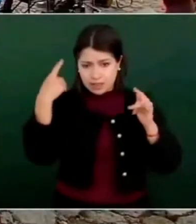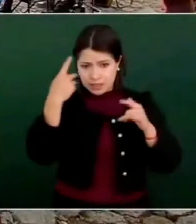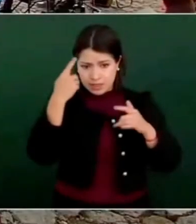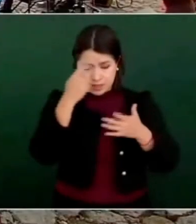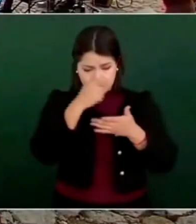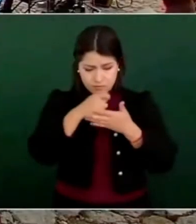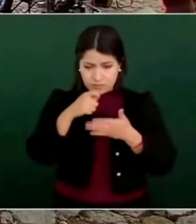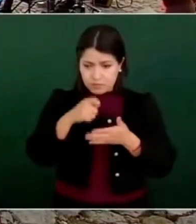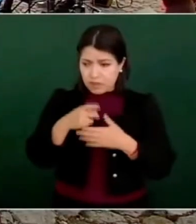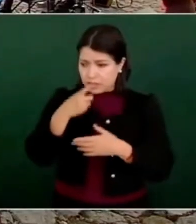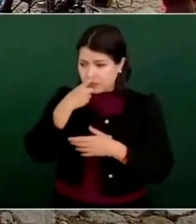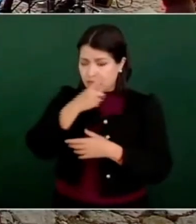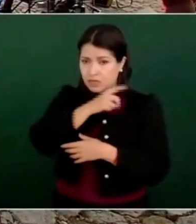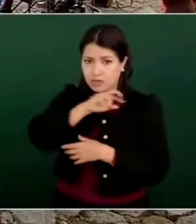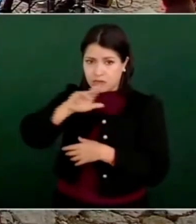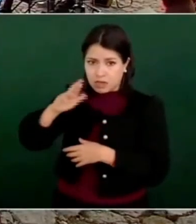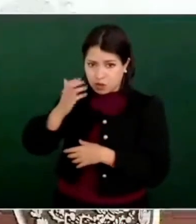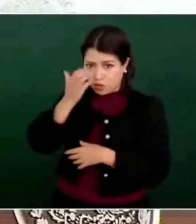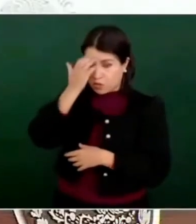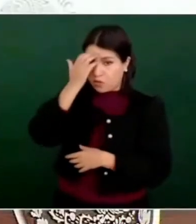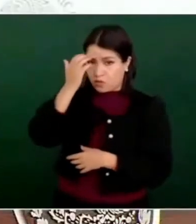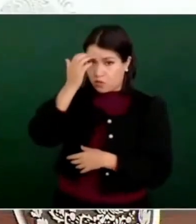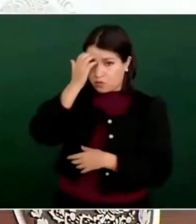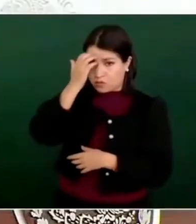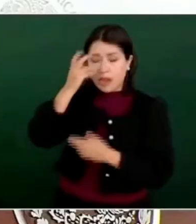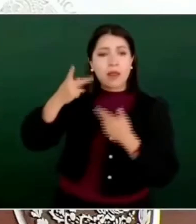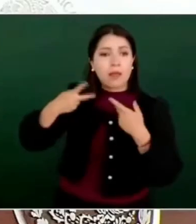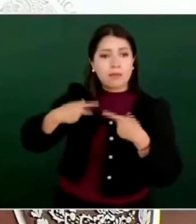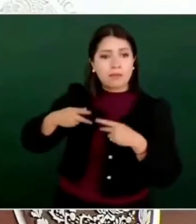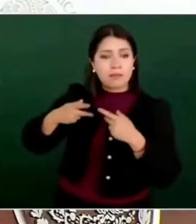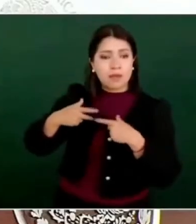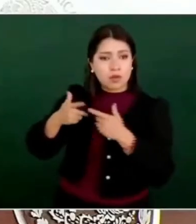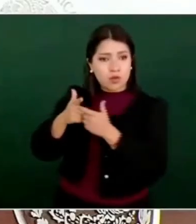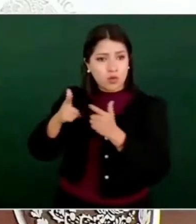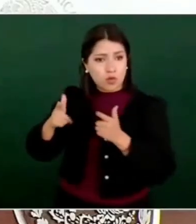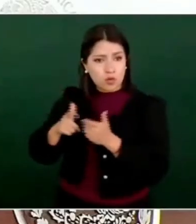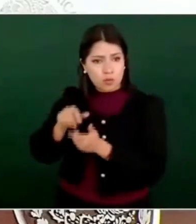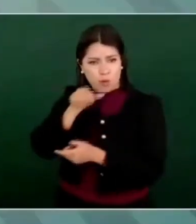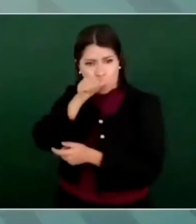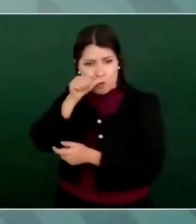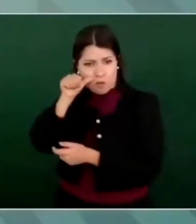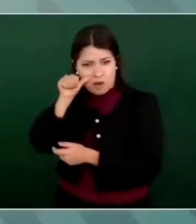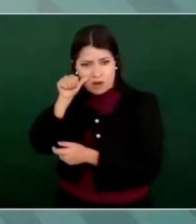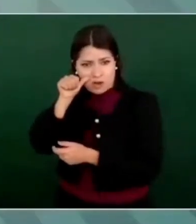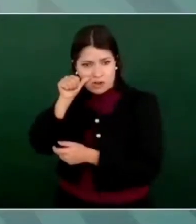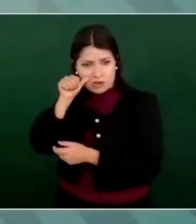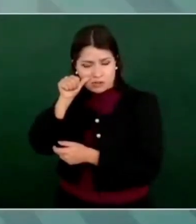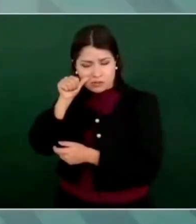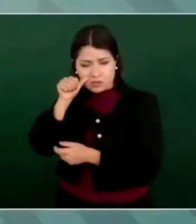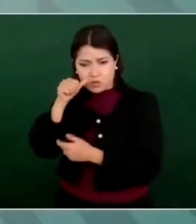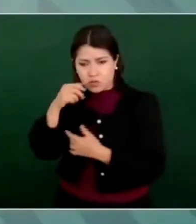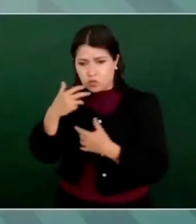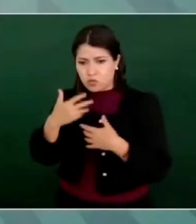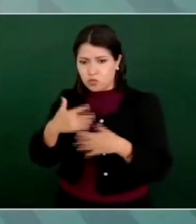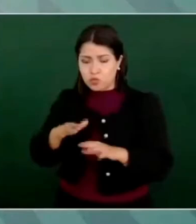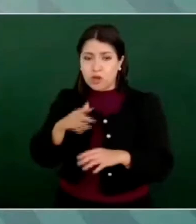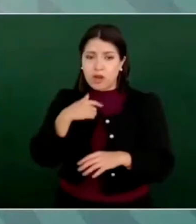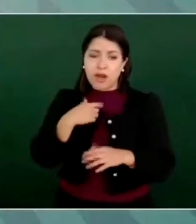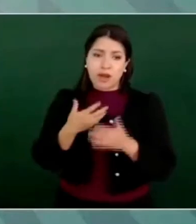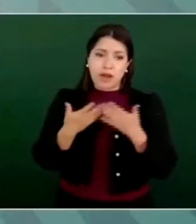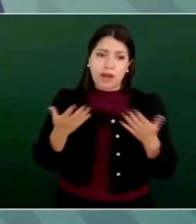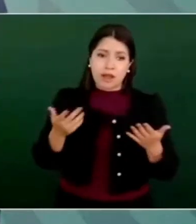reconocía que los partidarios de Juárez luchaban, lo cito textualmente, a la manera de